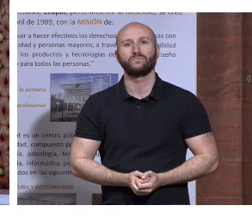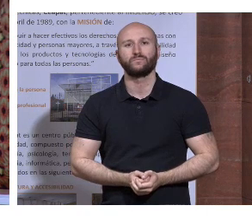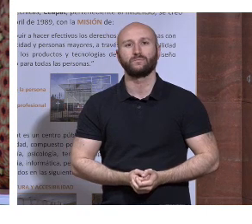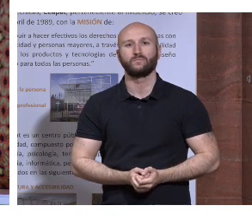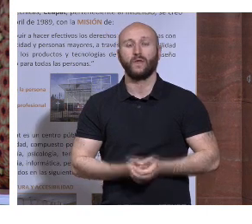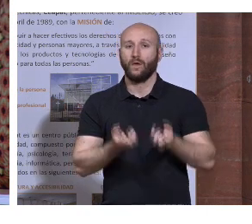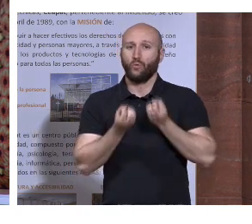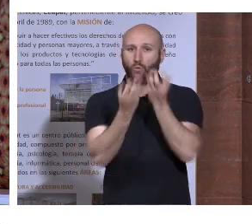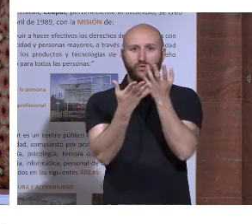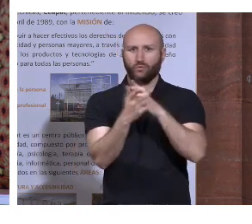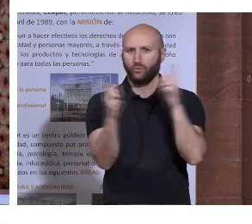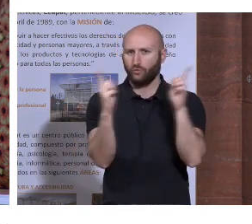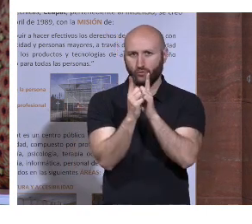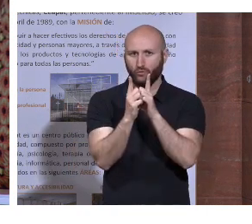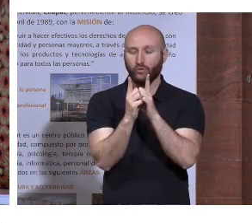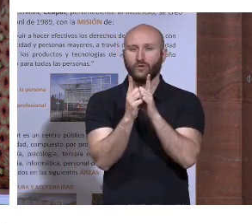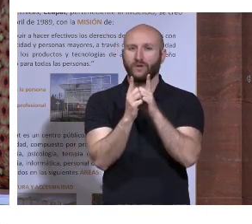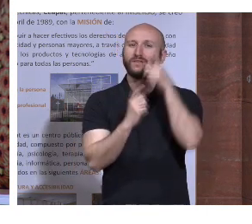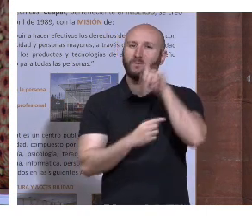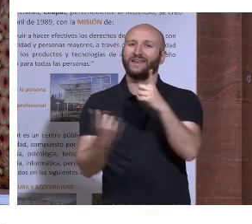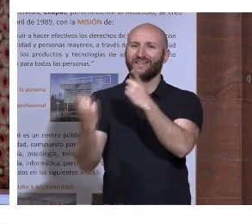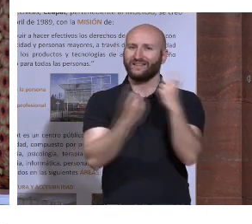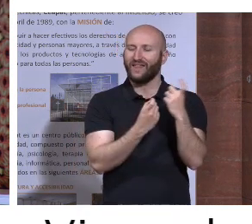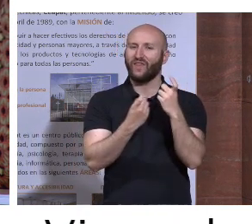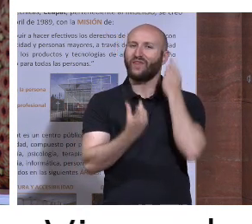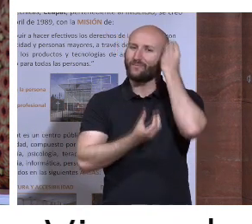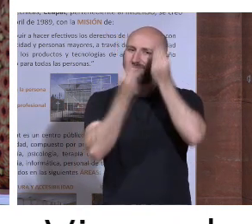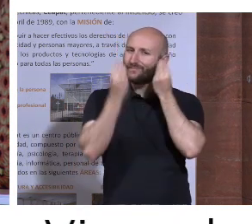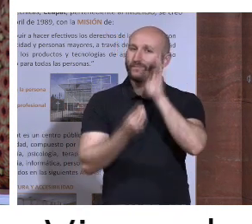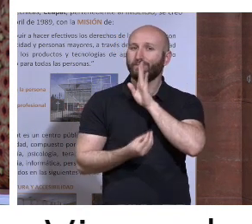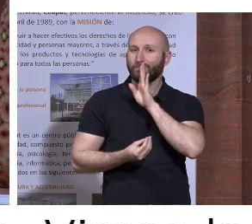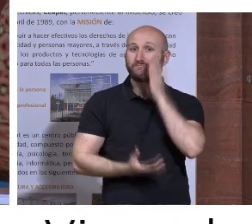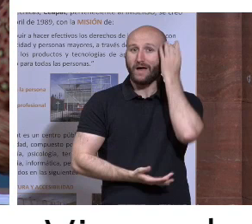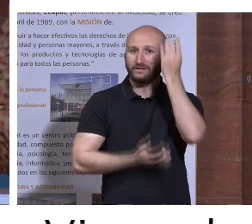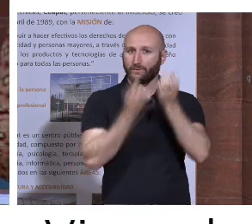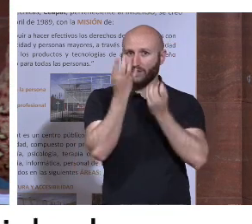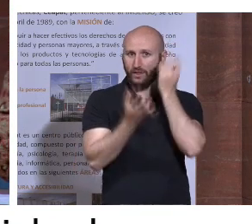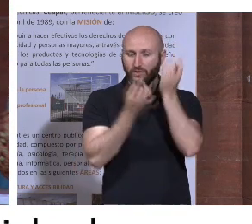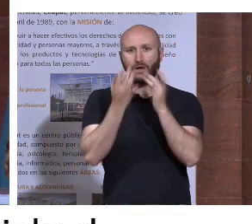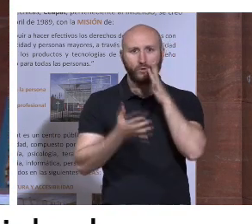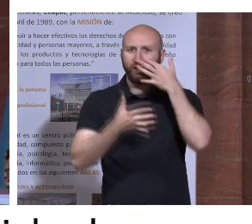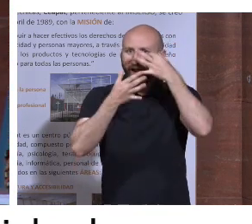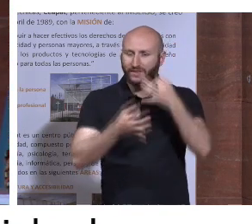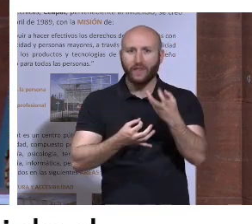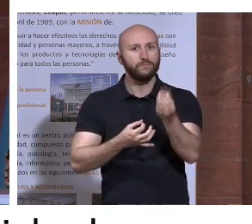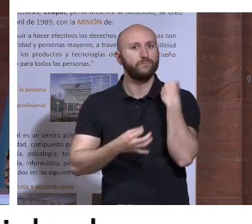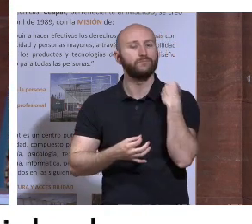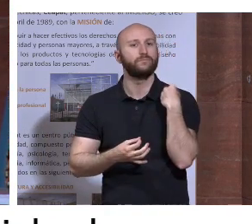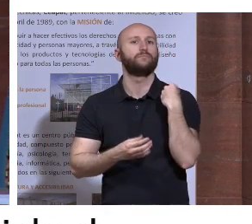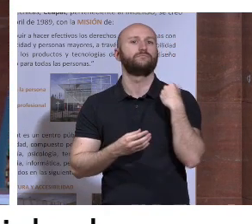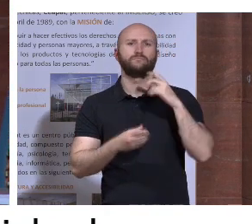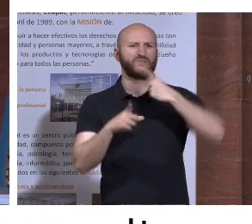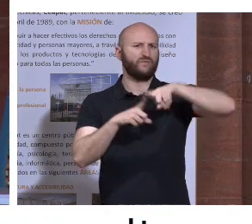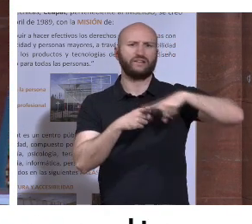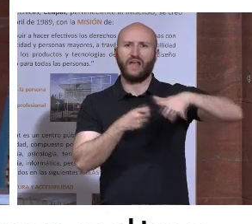Comento muy rápidamente, vimos la necesidad de plantear esta actividad porque realmente nos llegaban consultas desde diferentes